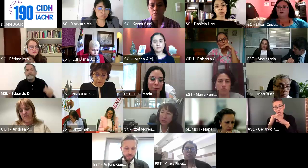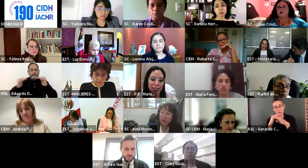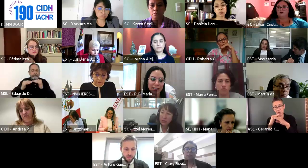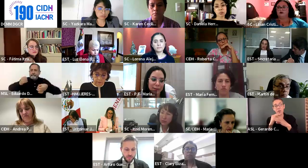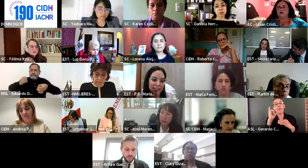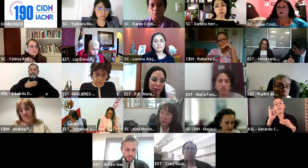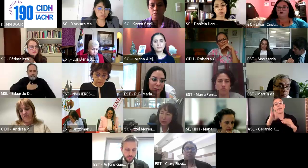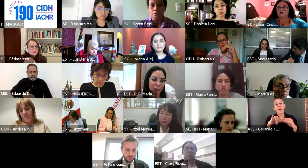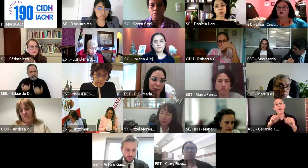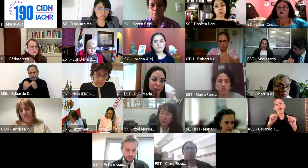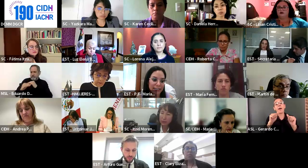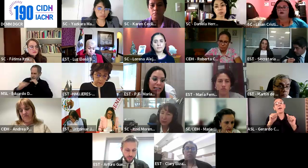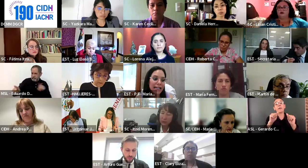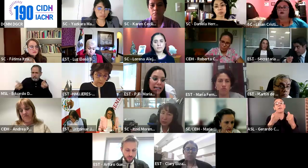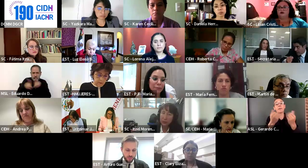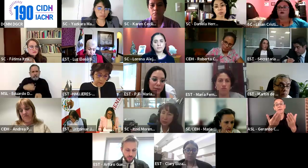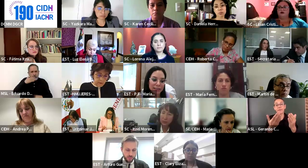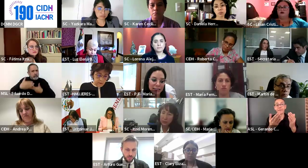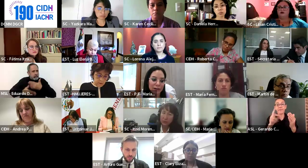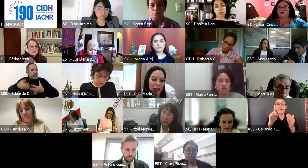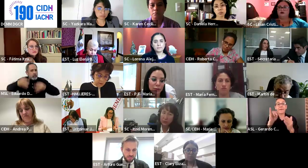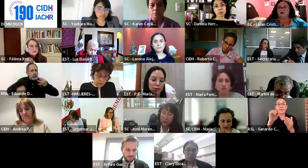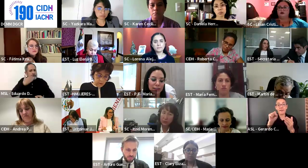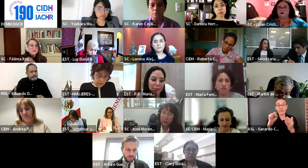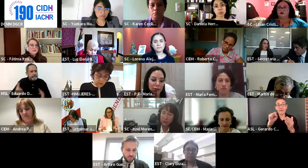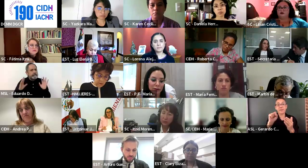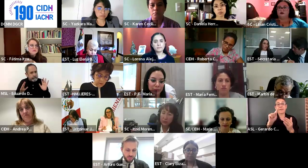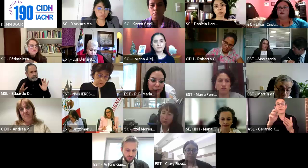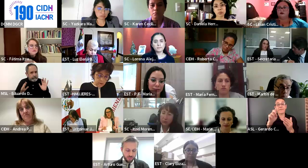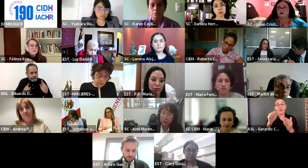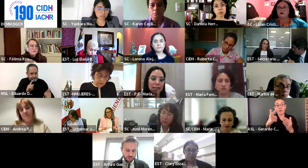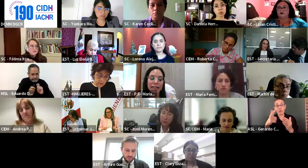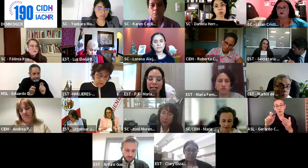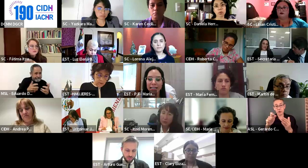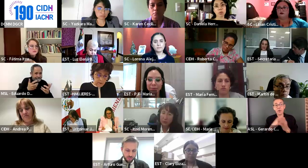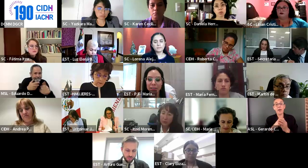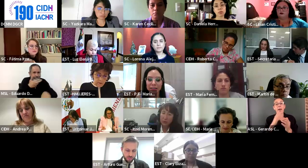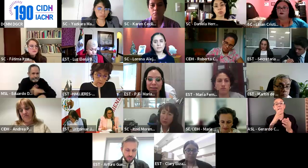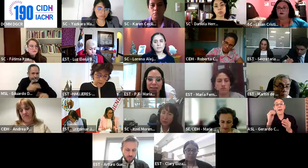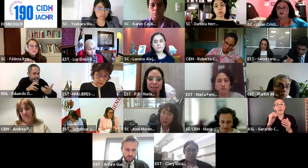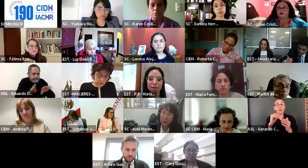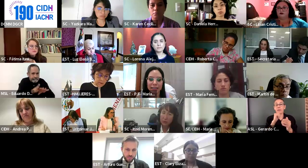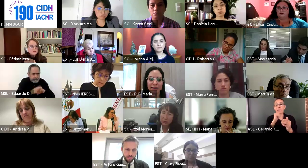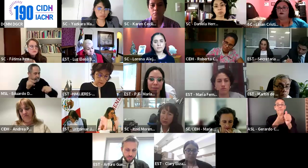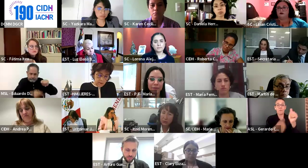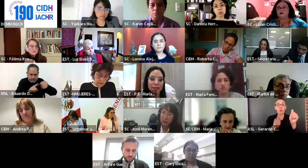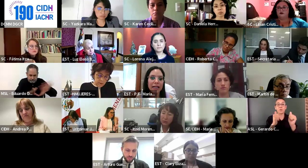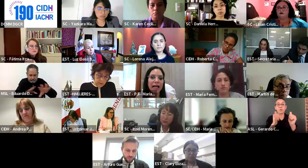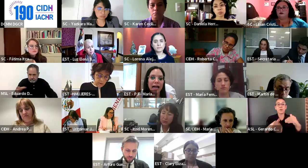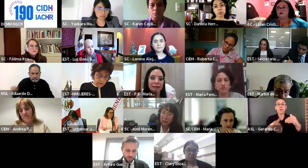que se configuran como una desventaja procesal, implementando ajustes al procedimiento que eliminen esa